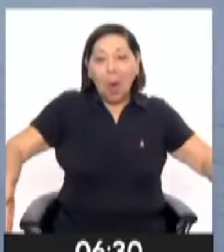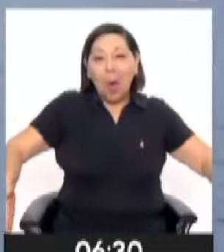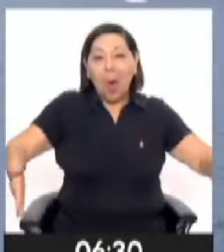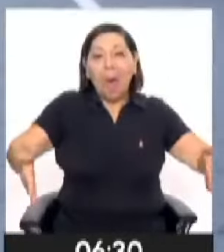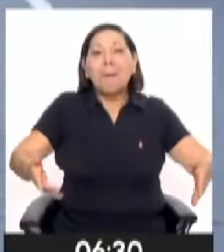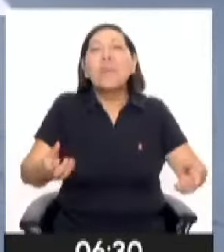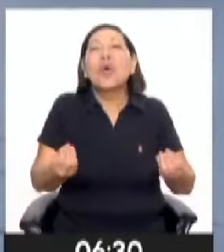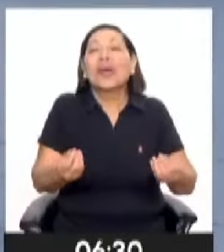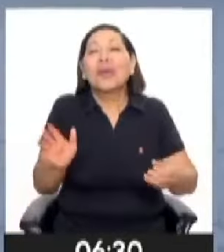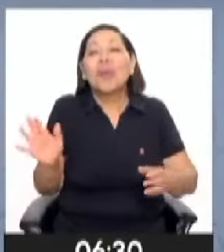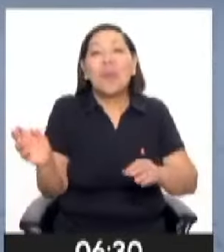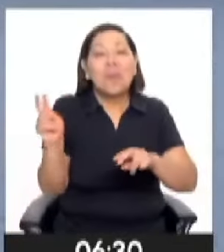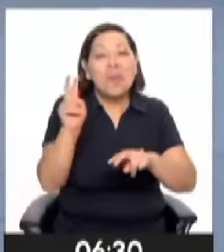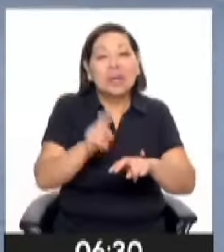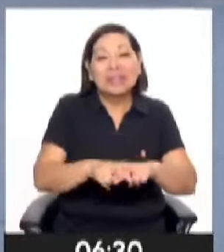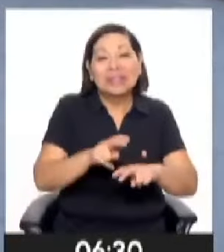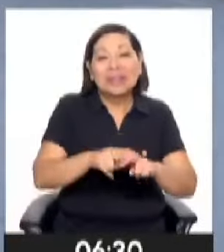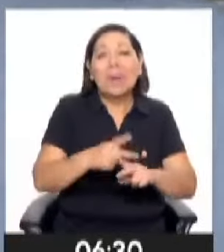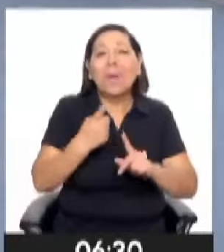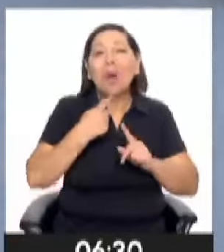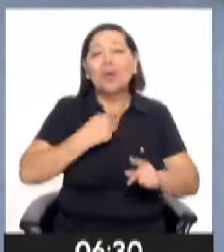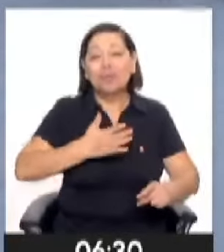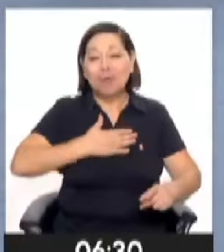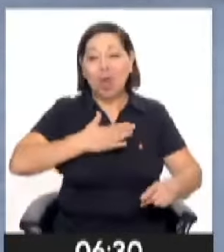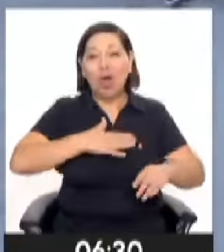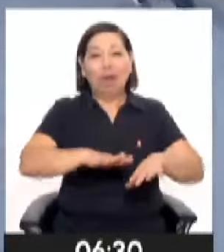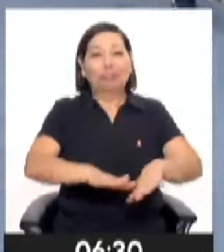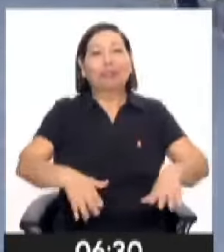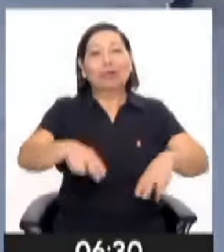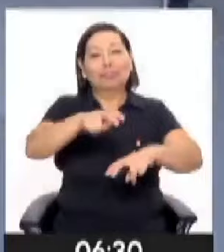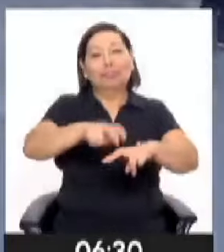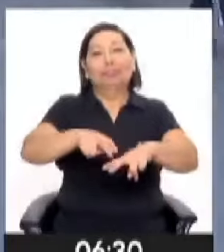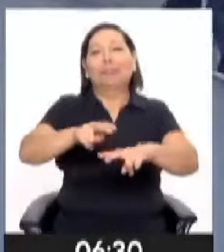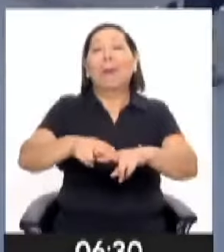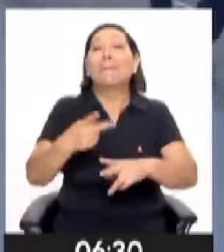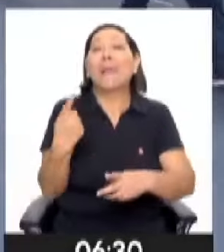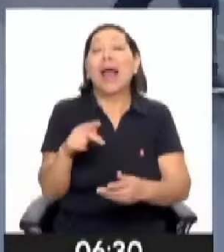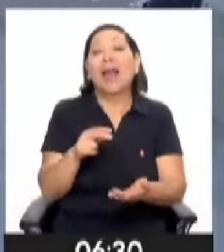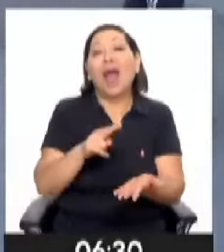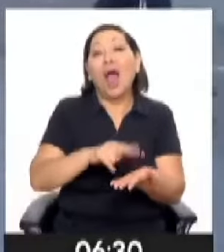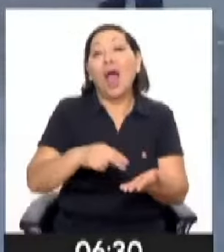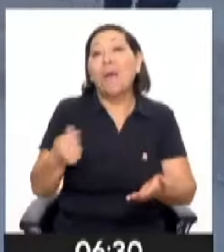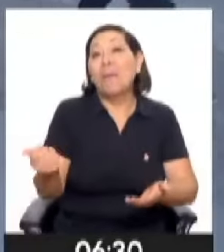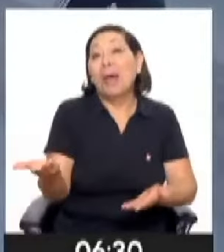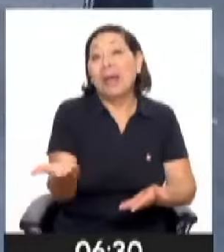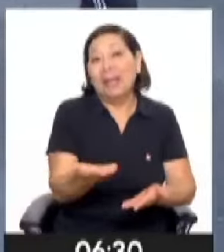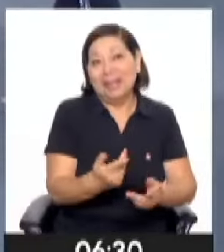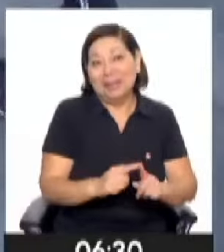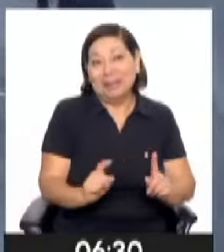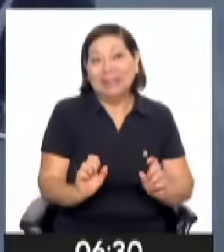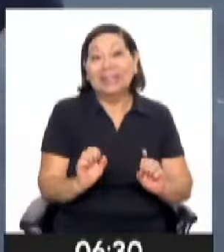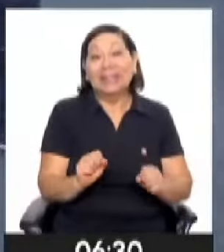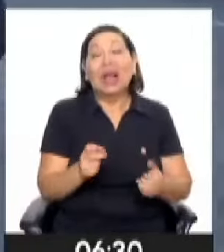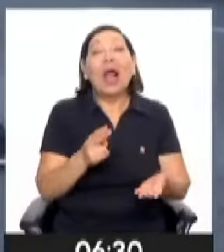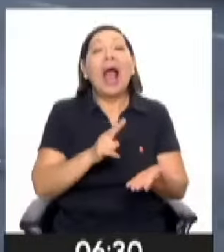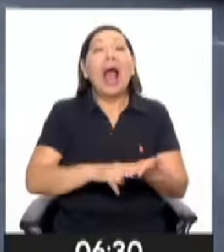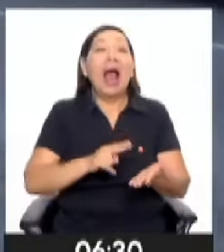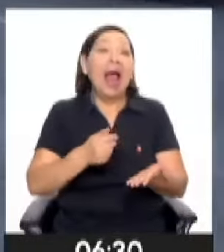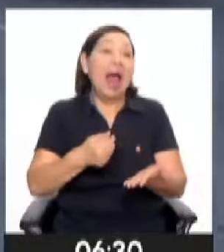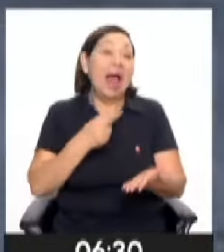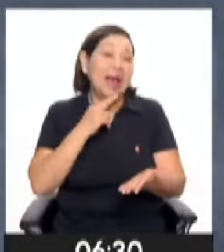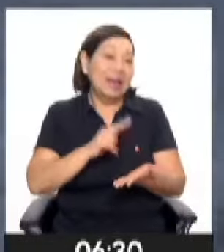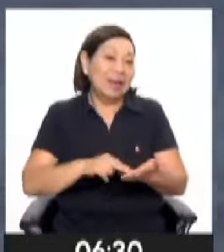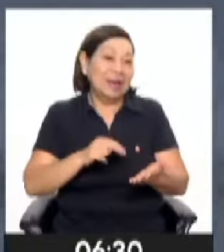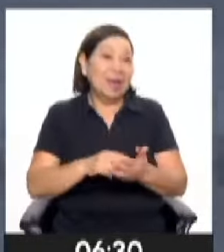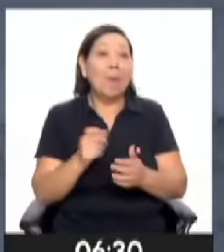delimitar espacios en esta vía para pues usufructuarlos, para intentar cobrarles a las personas que estamos seguros van a venir pues